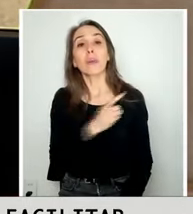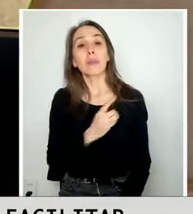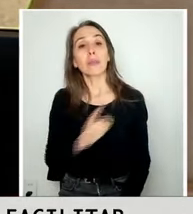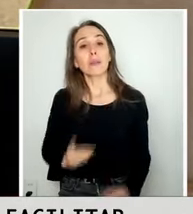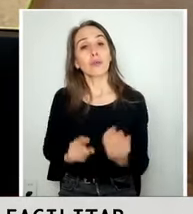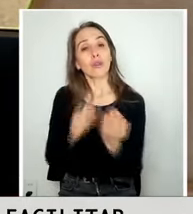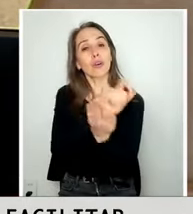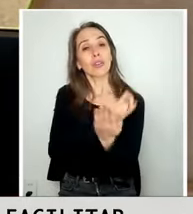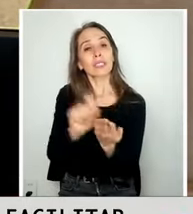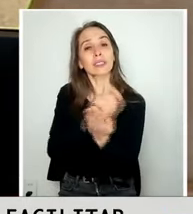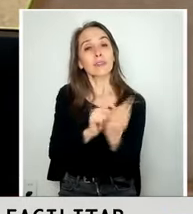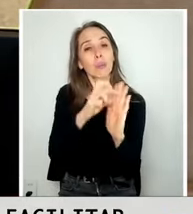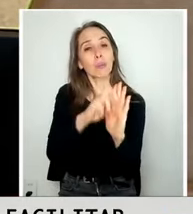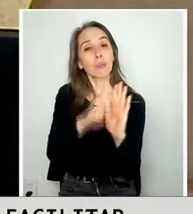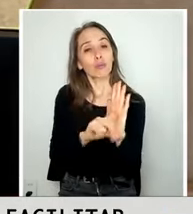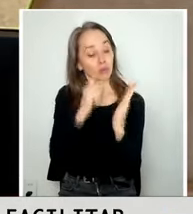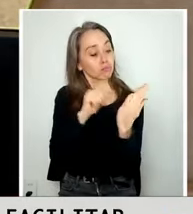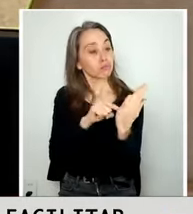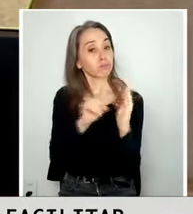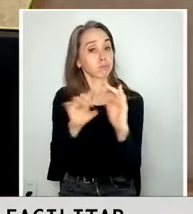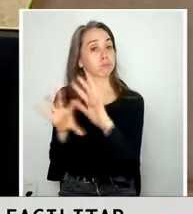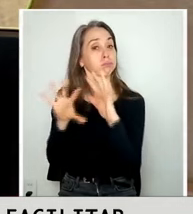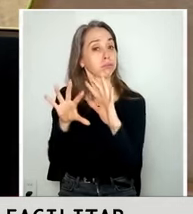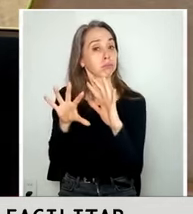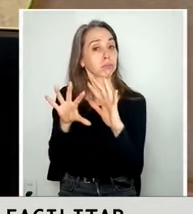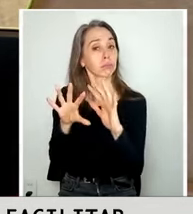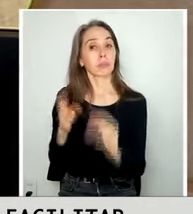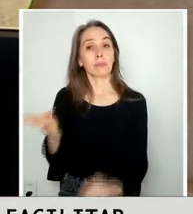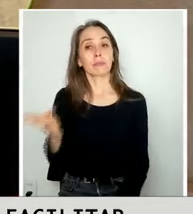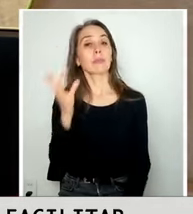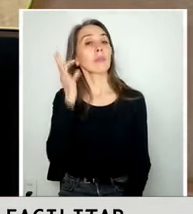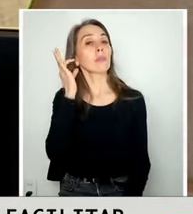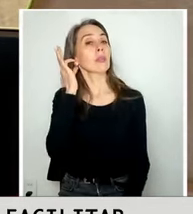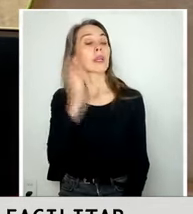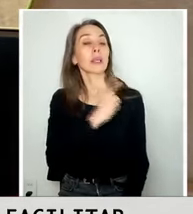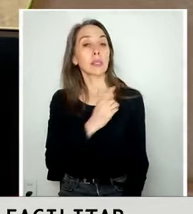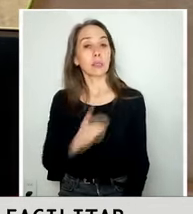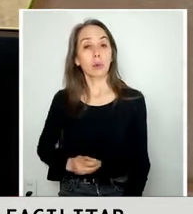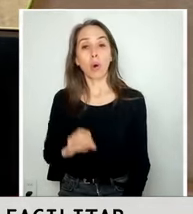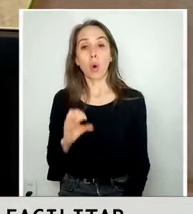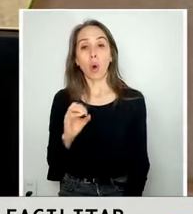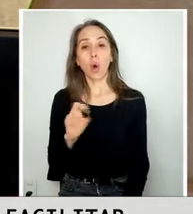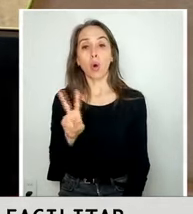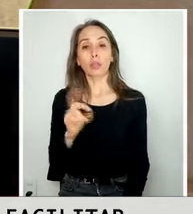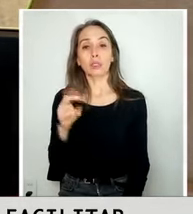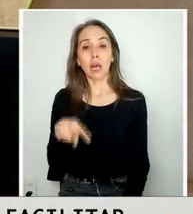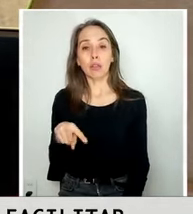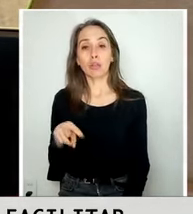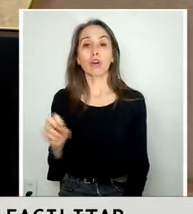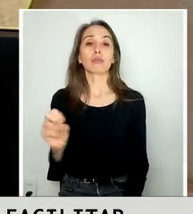proyecto en especial Bueno al diputado sandol diputado Olivera al ministro Pizarro